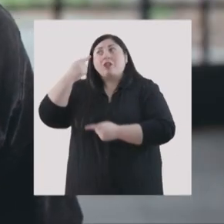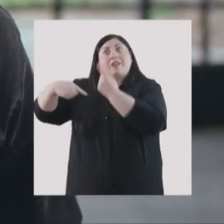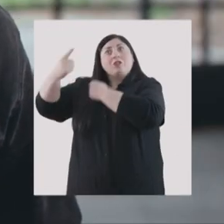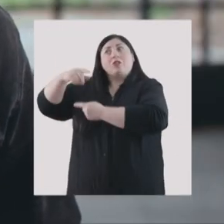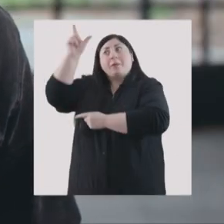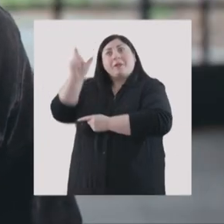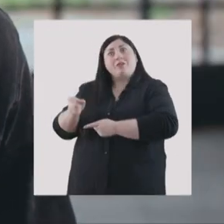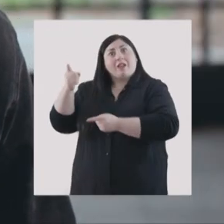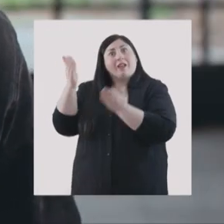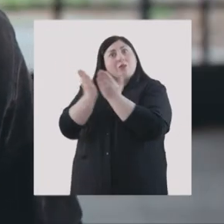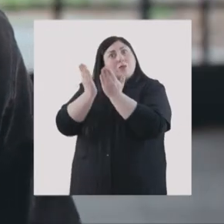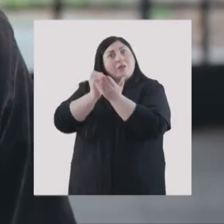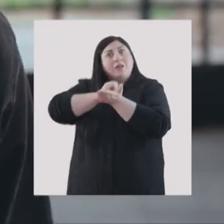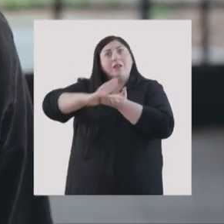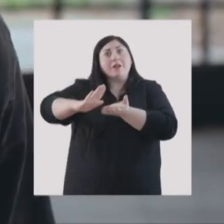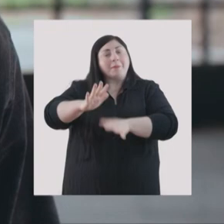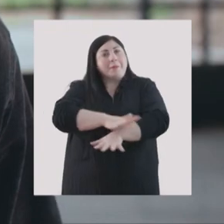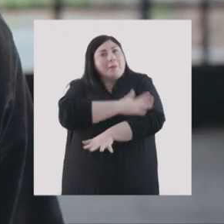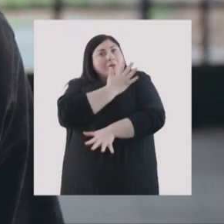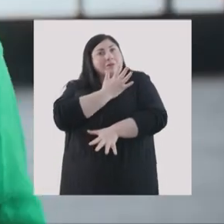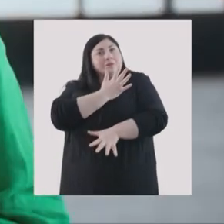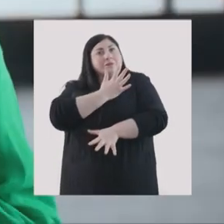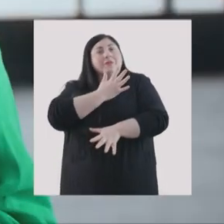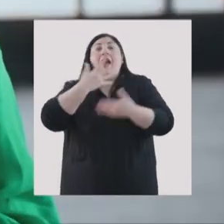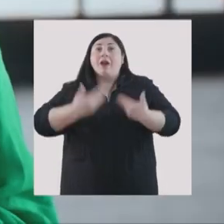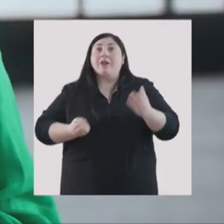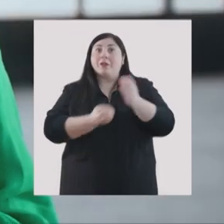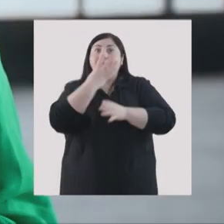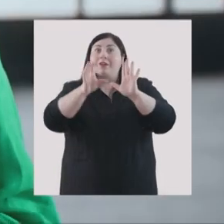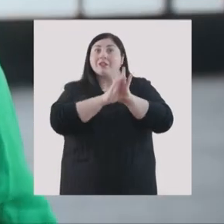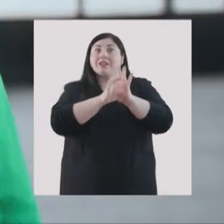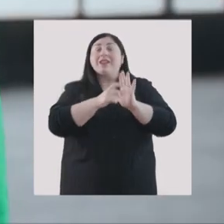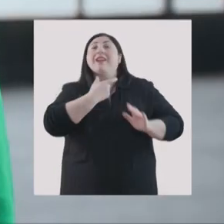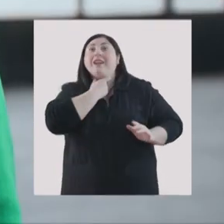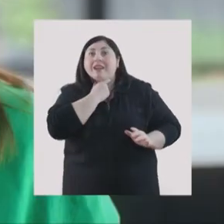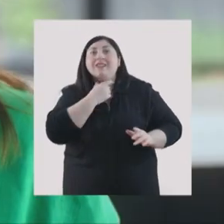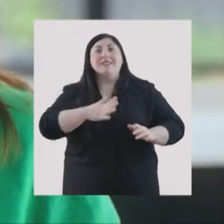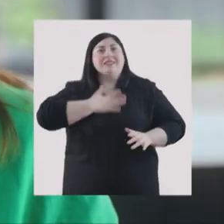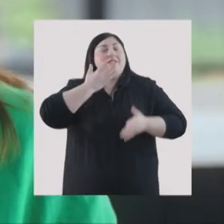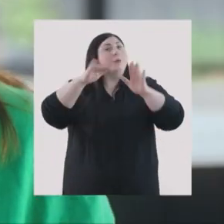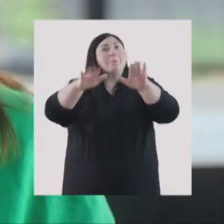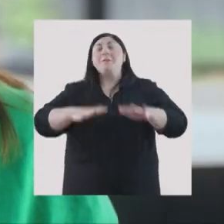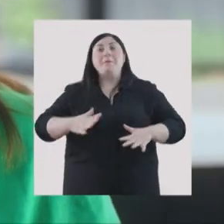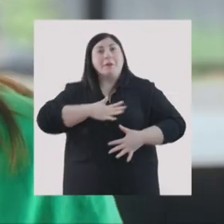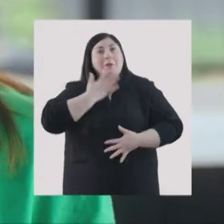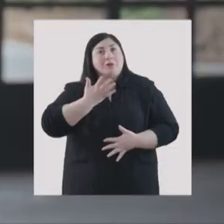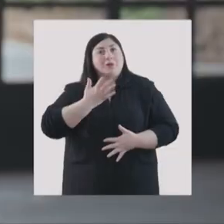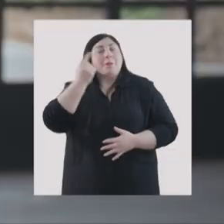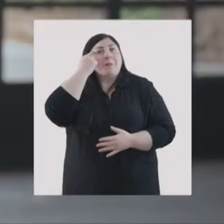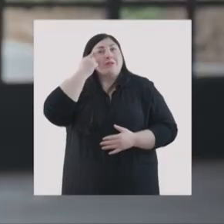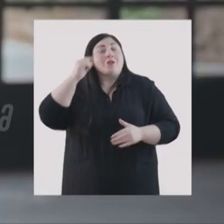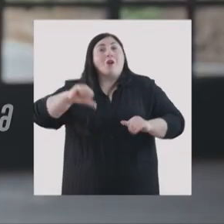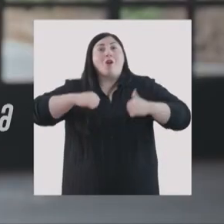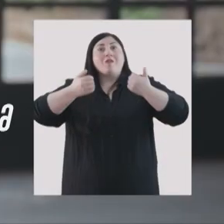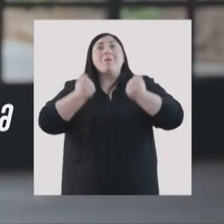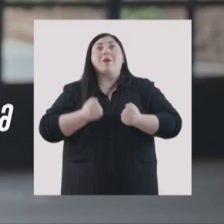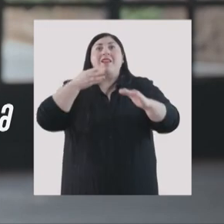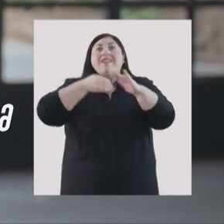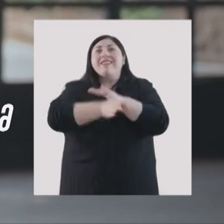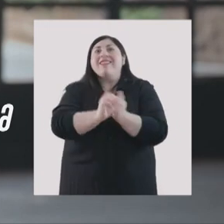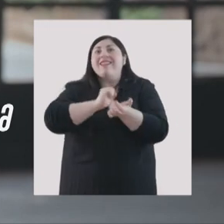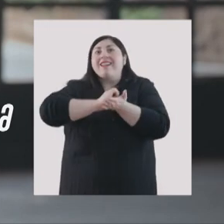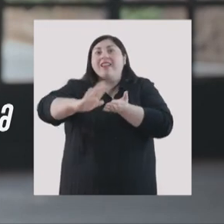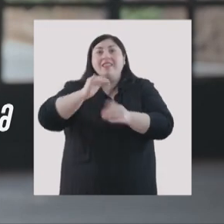vez que conozco la historia de alguien que estudió con gratuidad, me emociono. Ahora que la nueva Constitución lo garantiza, siento la misma emoción. Pienso en los jóvenes que pueden